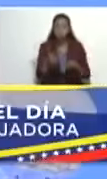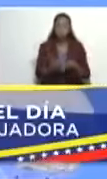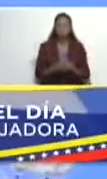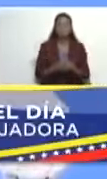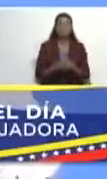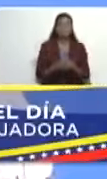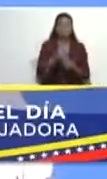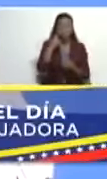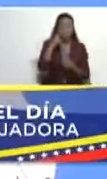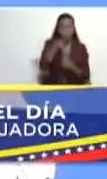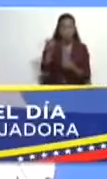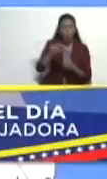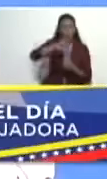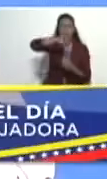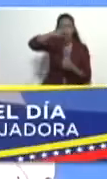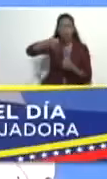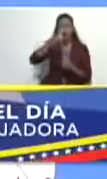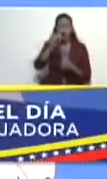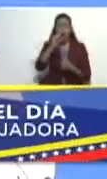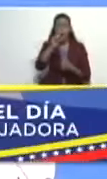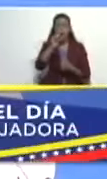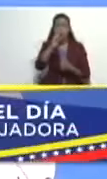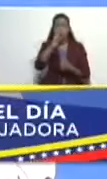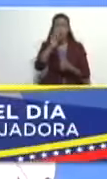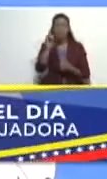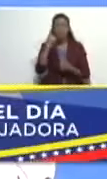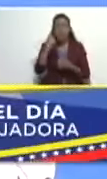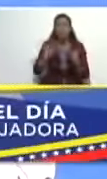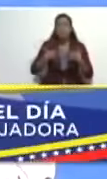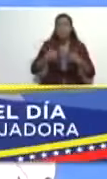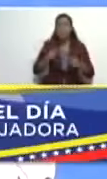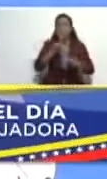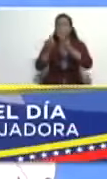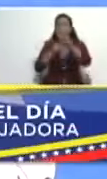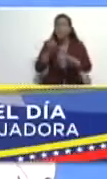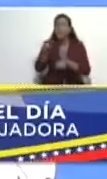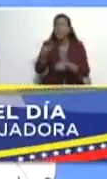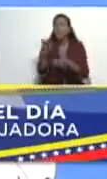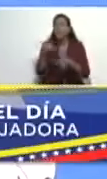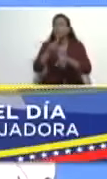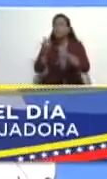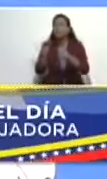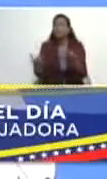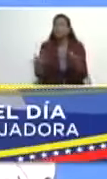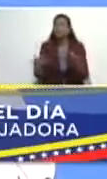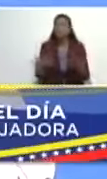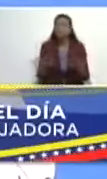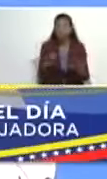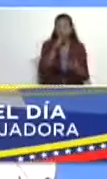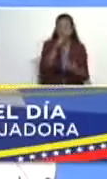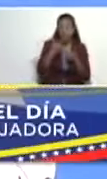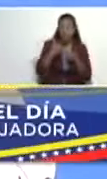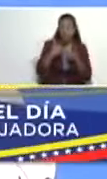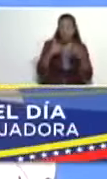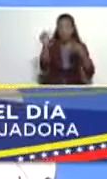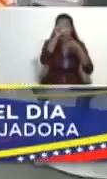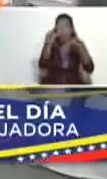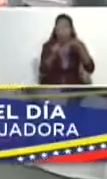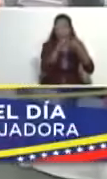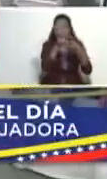Te veo más fuerte ahora, Jacobo. ¿Cómo está la salud? Fina. ¿Estás comiendo 4S?